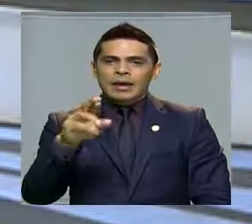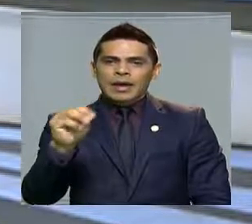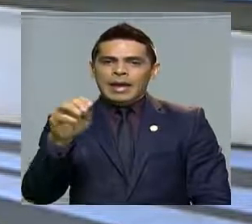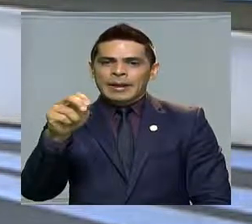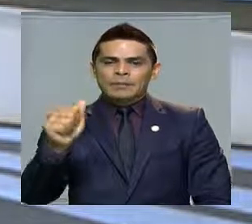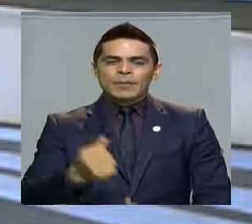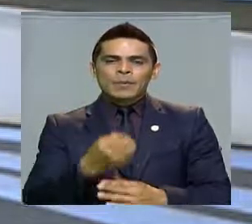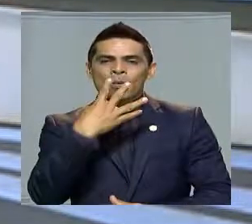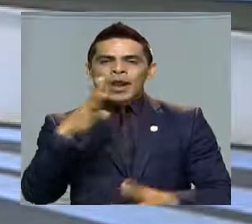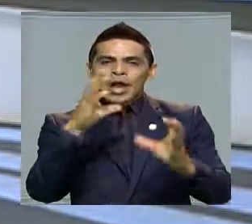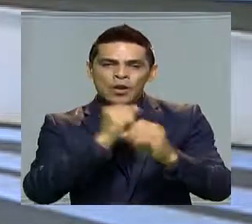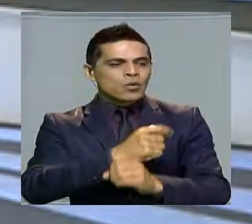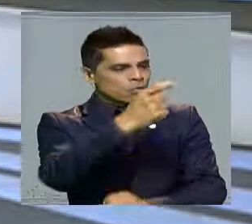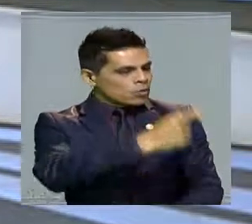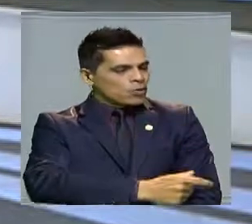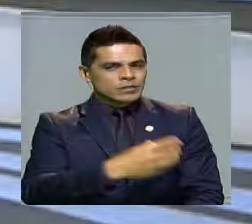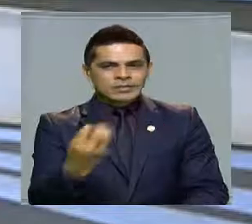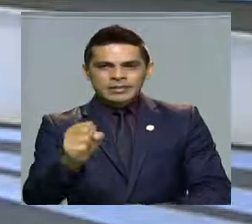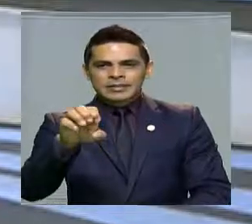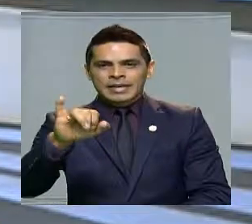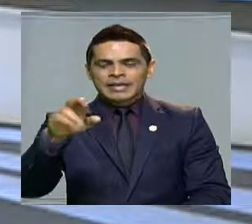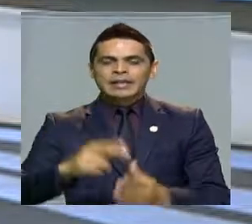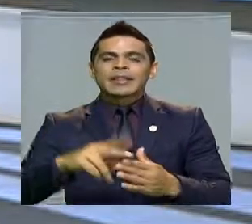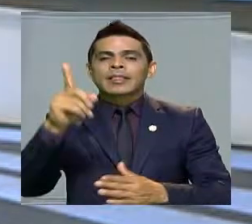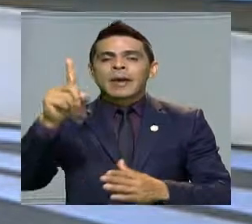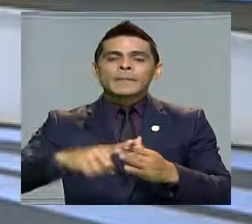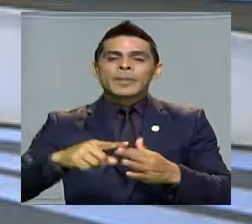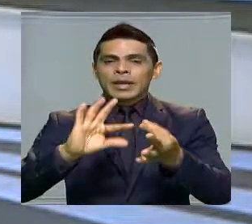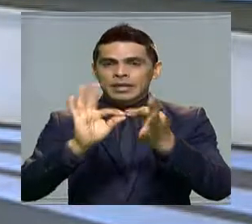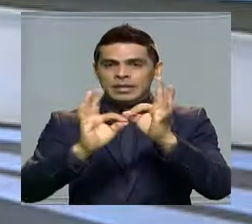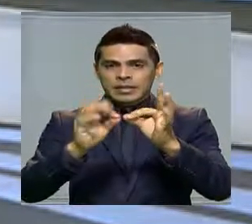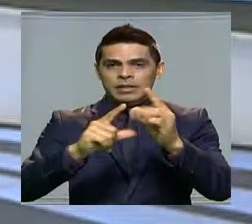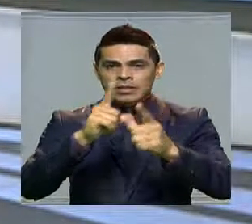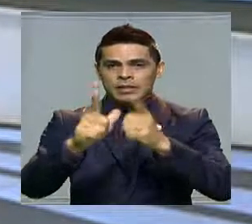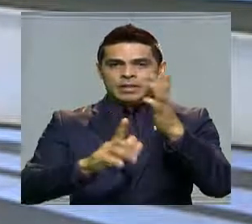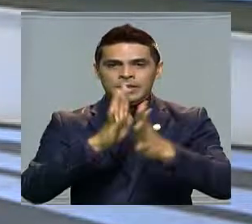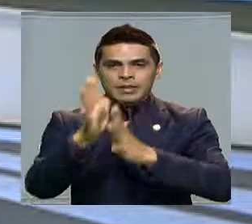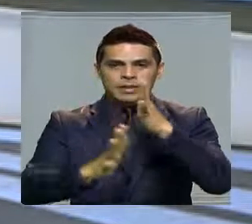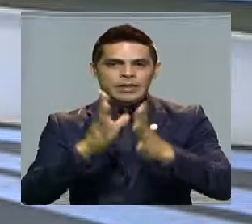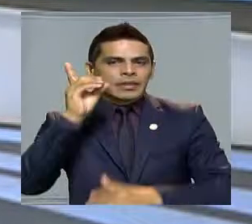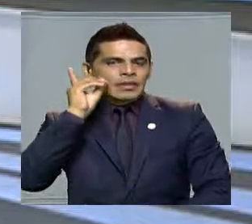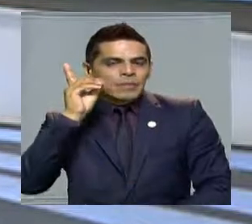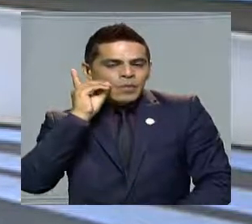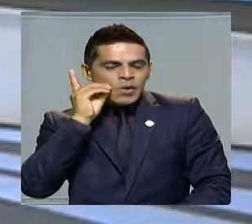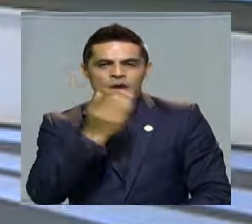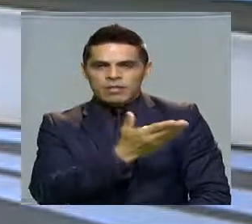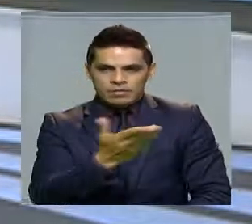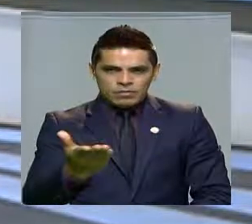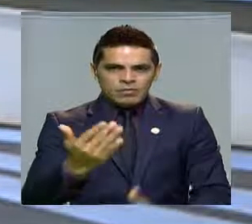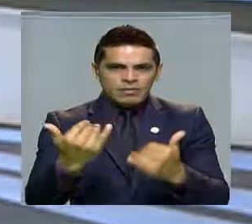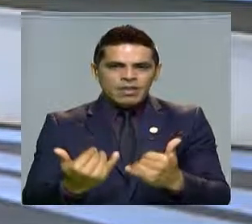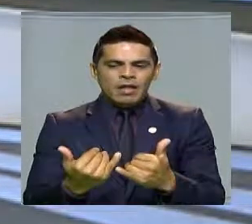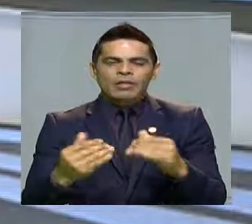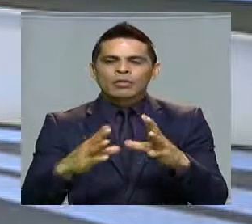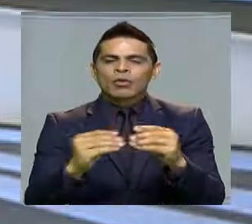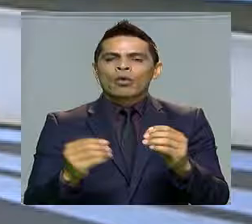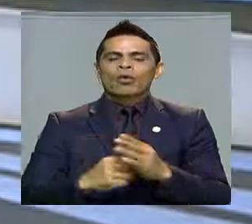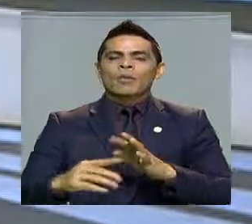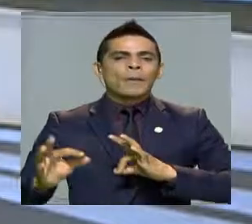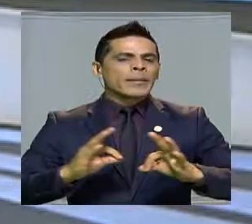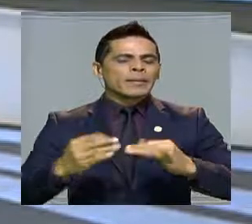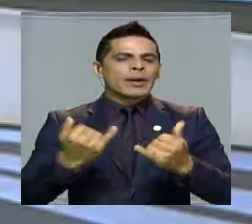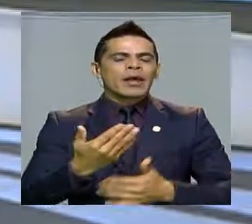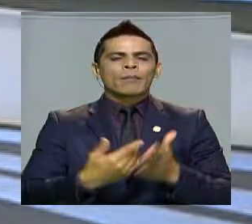noches, Seir, por supuesto. Bueno, acompañados también en el lenguaje de señas de Daniel Mora. Y por supuesto ya todo nuestro equipo listo y preparado